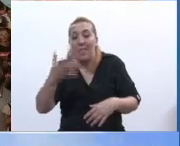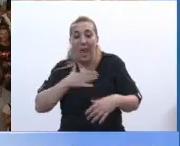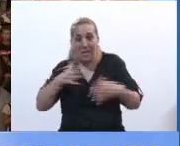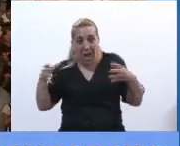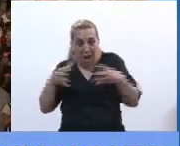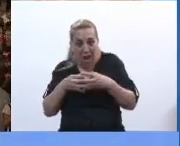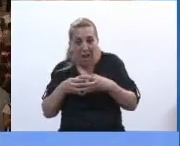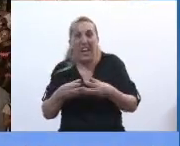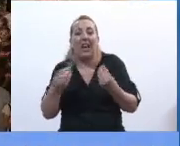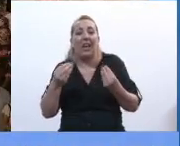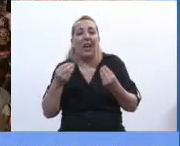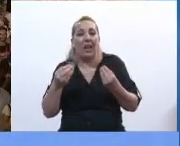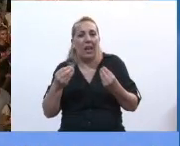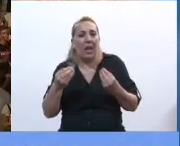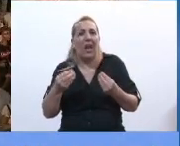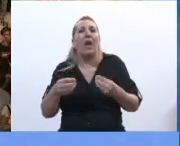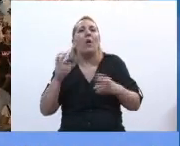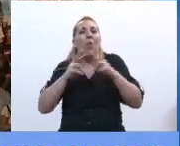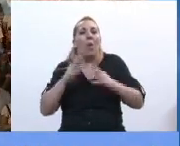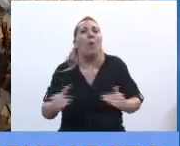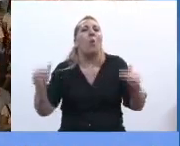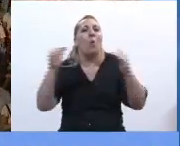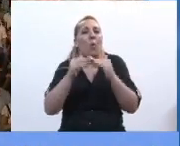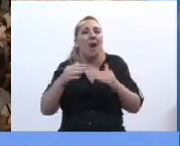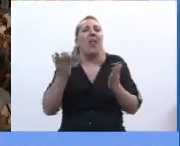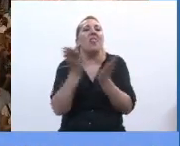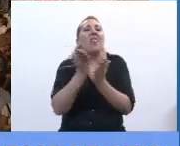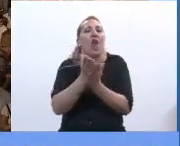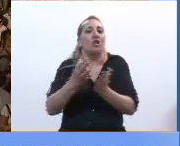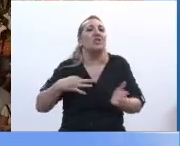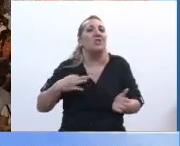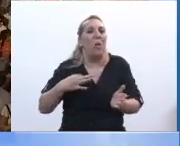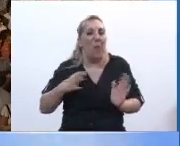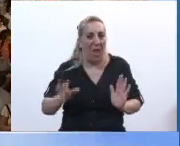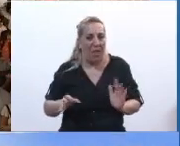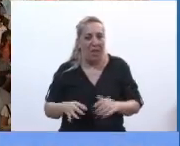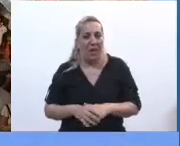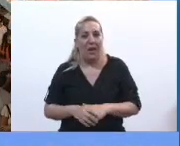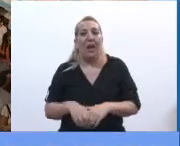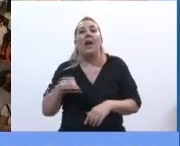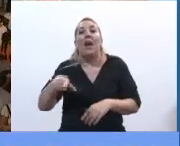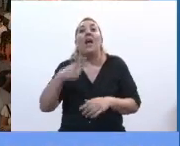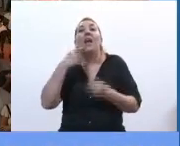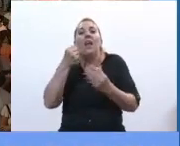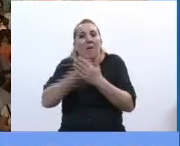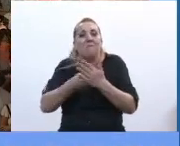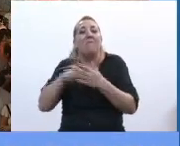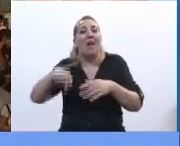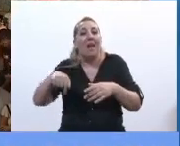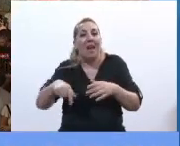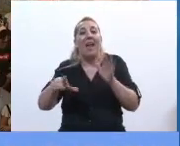cuestión es que consagre la igualdad de derechos civiles como regla general y que en mérito de esta regla